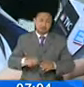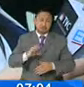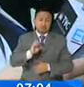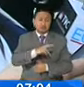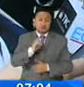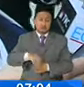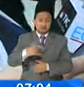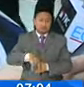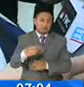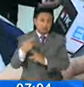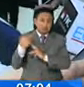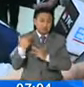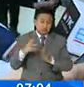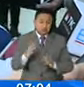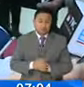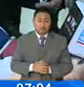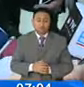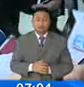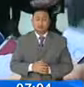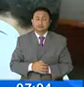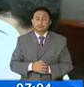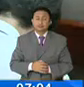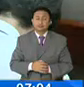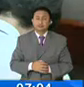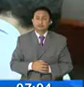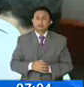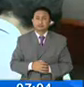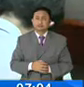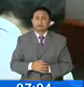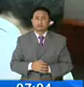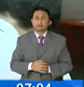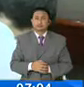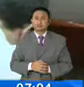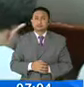eso es parte de su acción administrativa. Informó Héctor Romero.